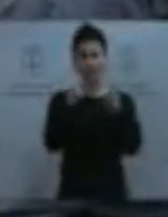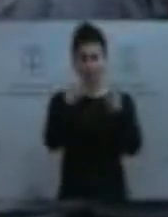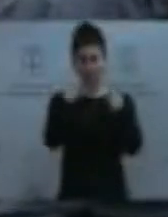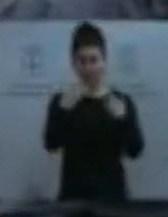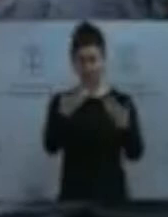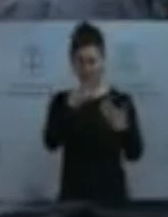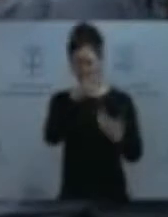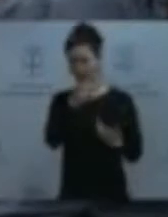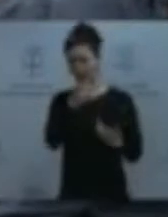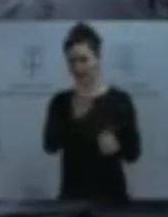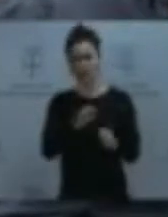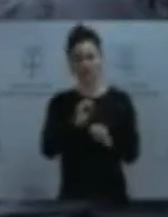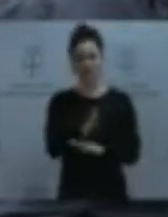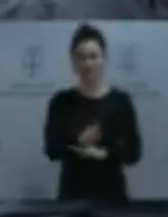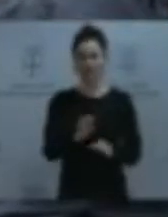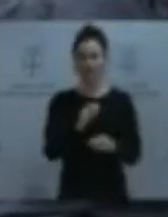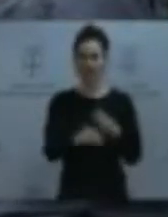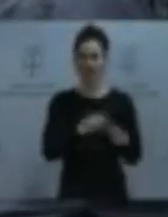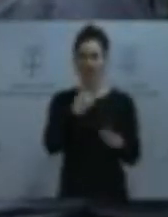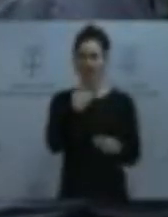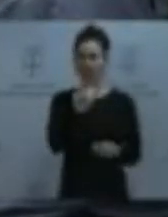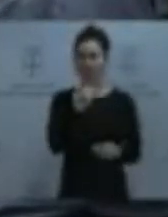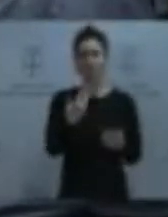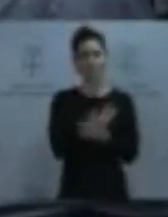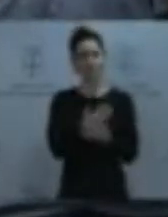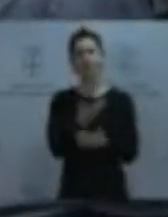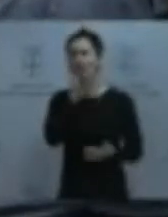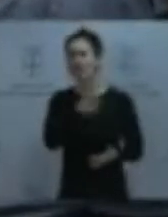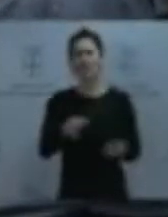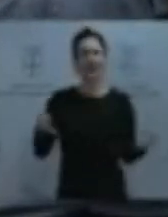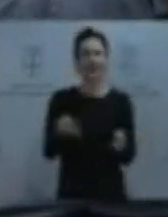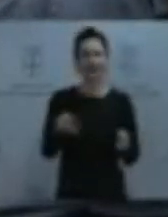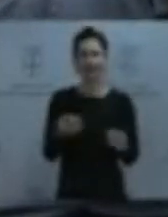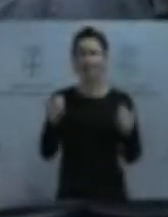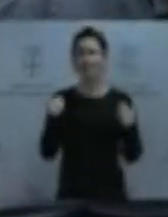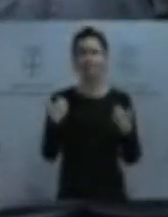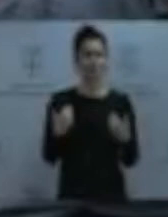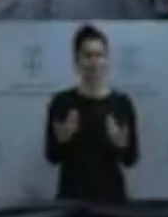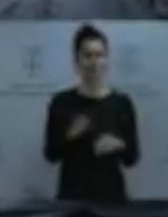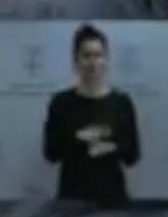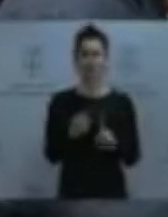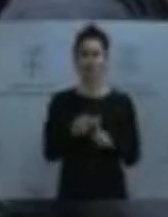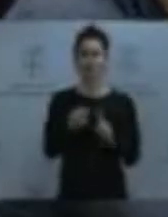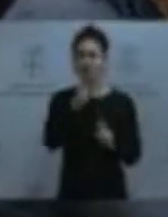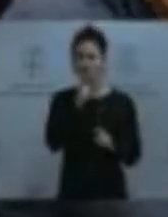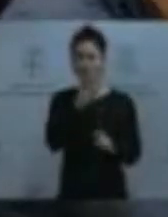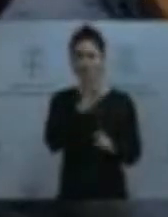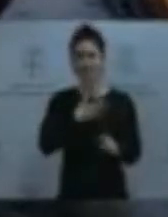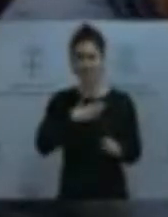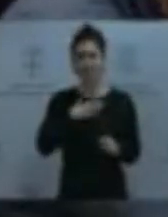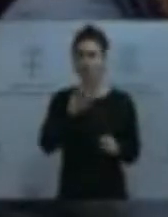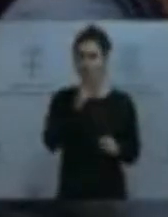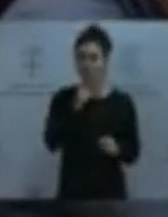van a demandar y, en cuanto a responsabilidades, cómo se va a paliar esta responsabilidad patrimonial que hay con el Principado de Asturias. ¿Y a quién va a pedir